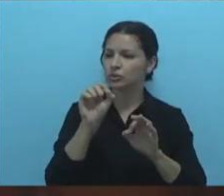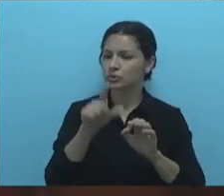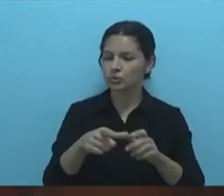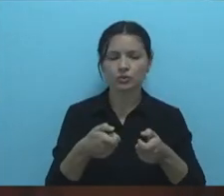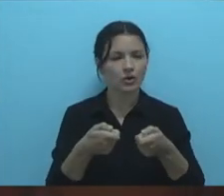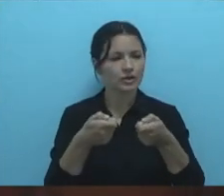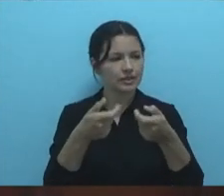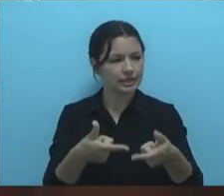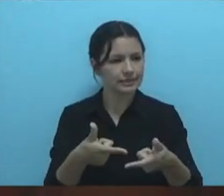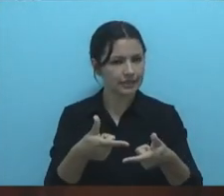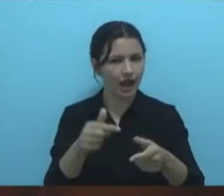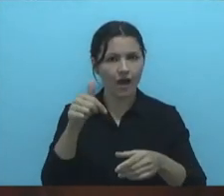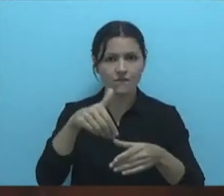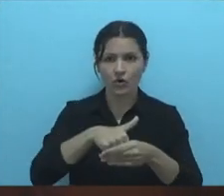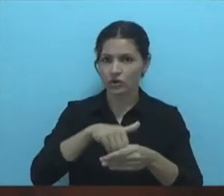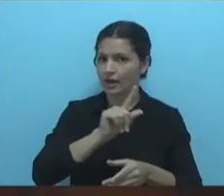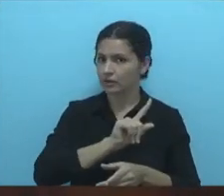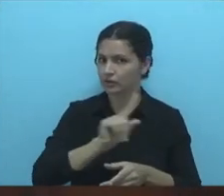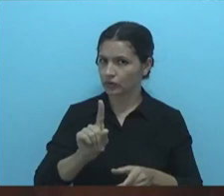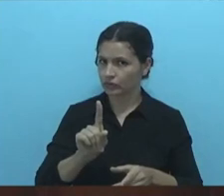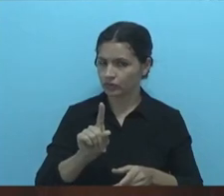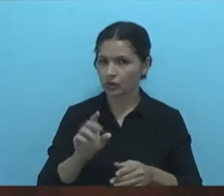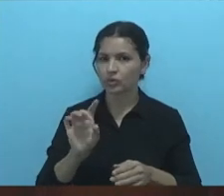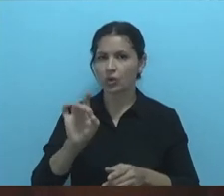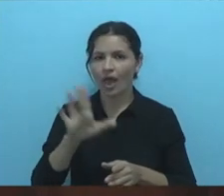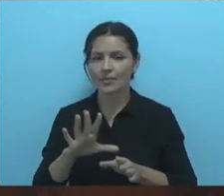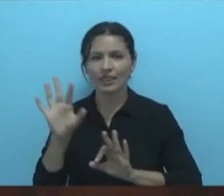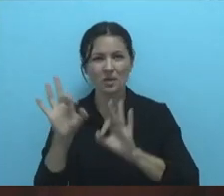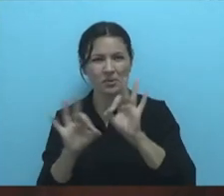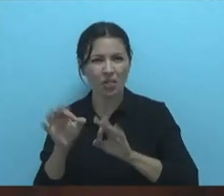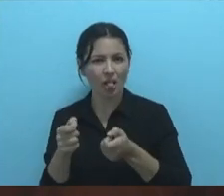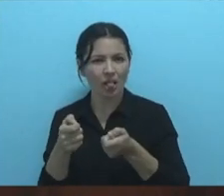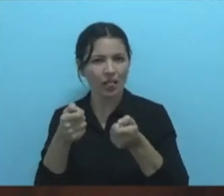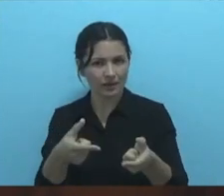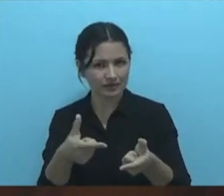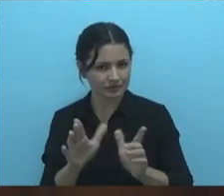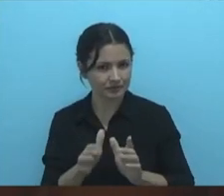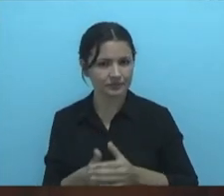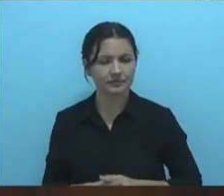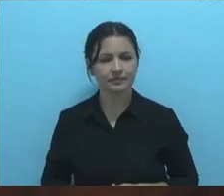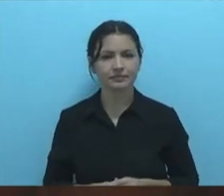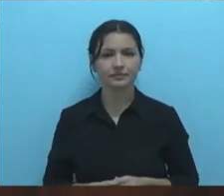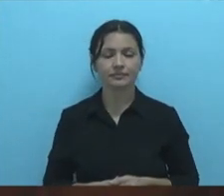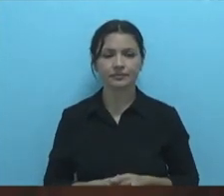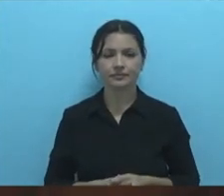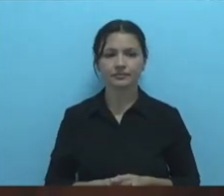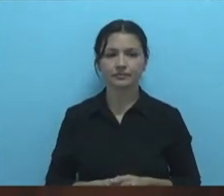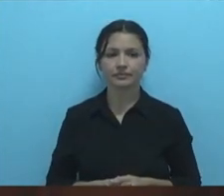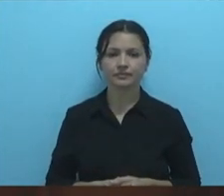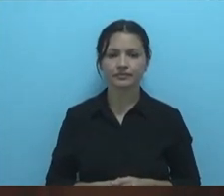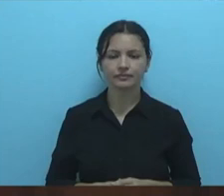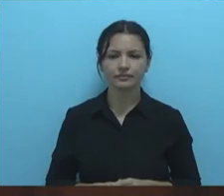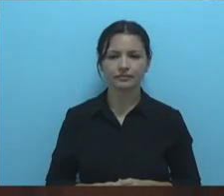que no vayan a ser considerados para su tratamiento sobre tablas Porque esos de acuerdo a lo acordado